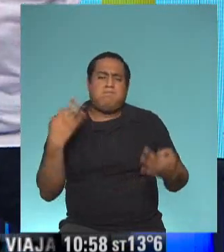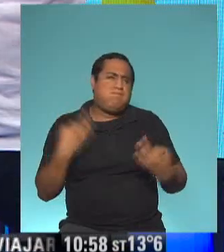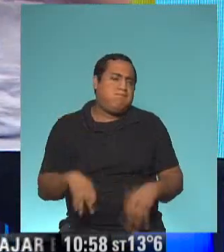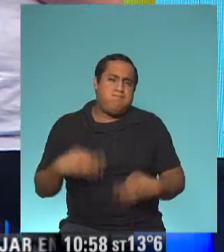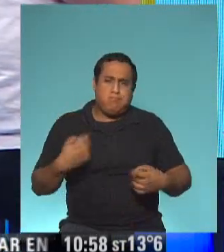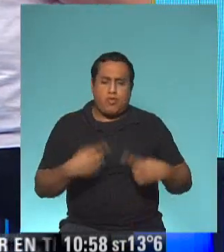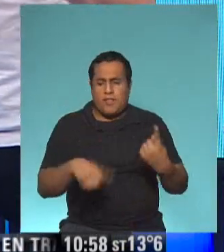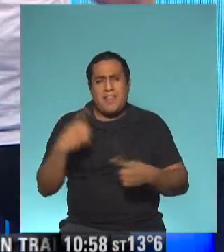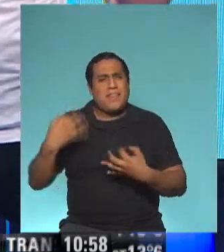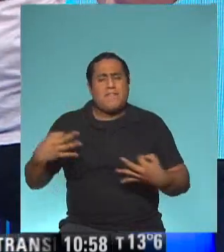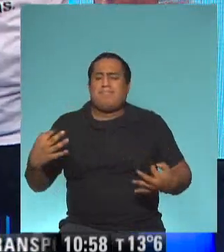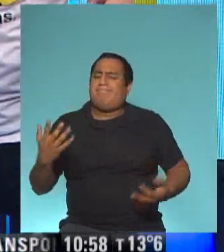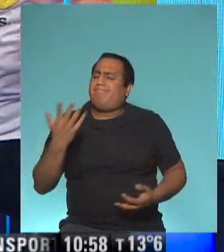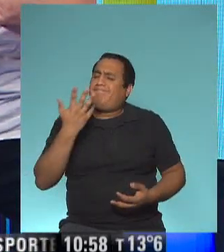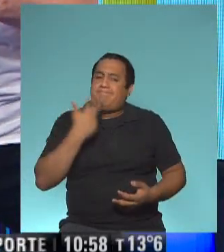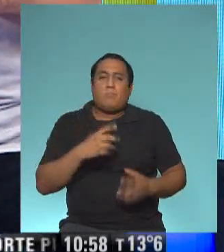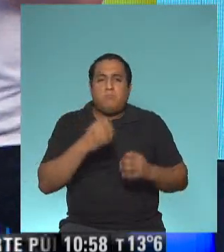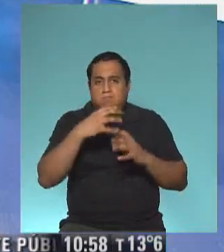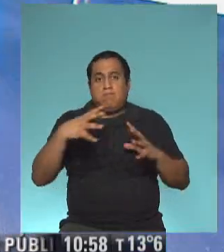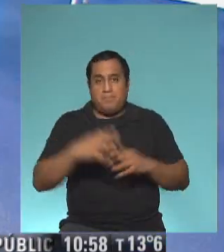montón de objetos estuvo genial